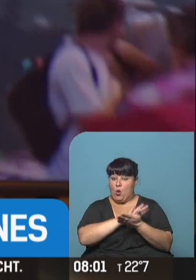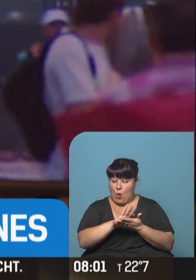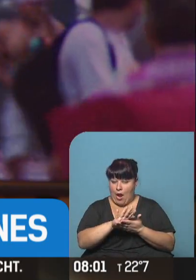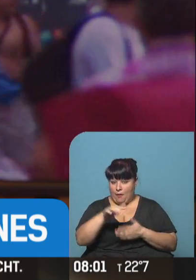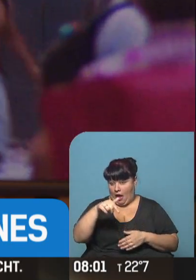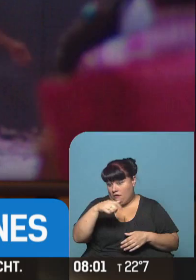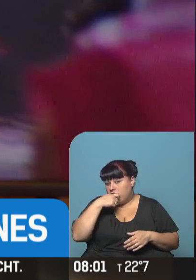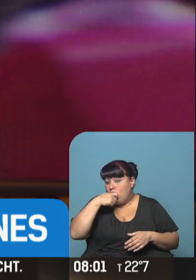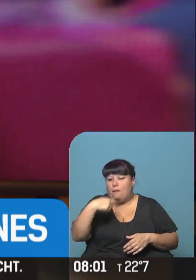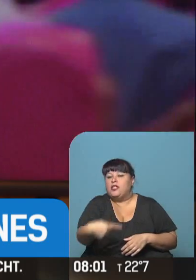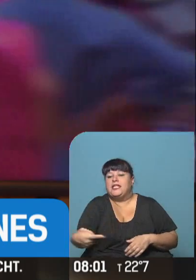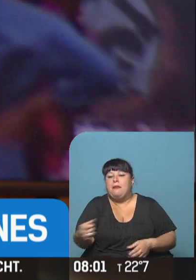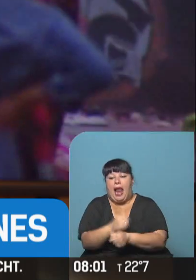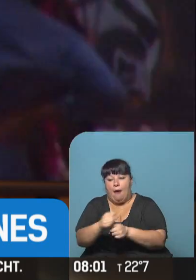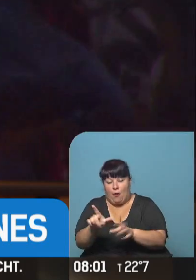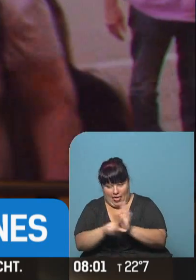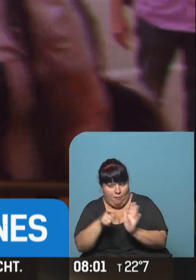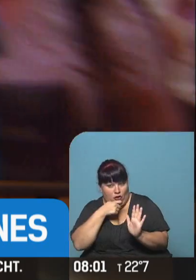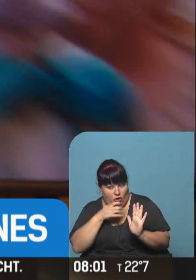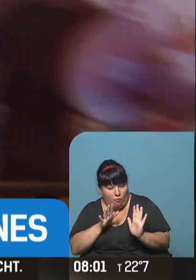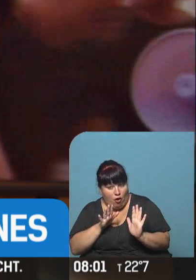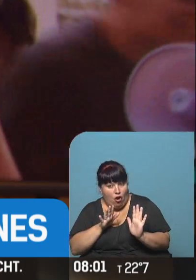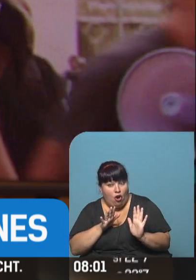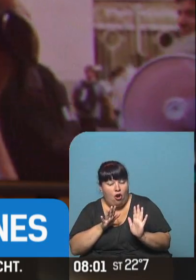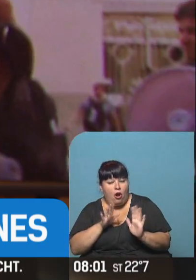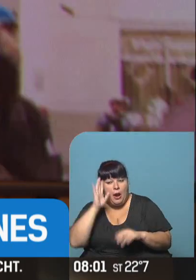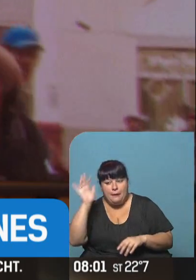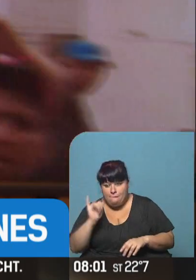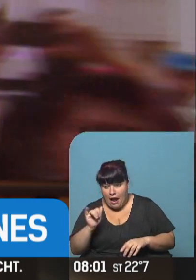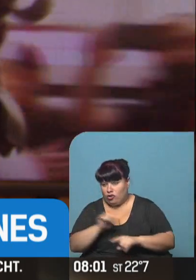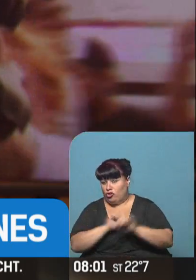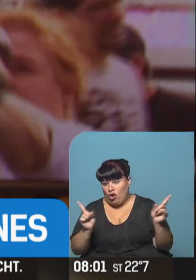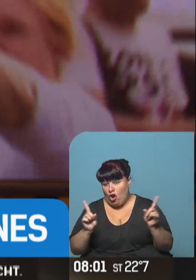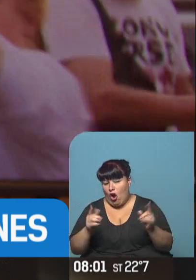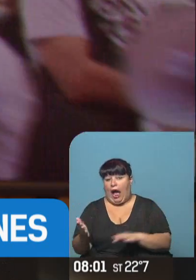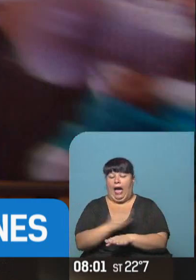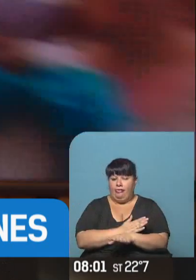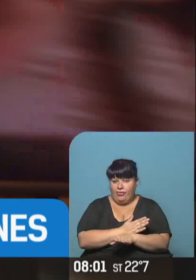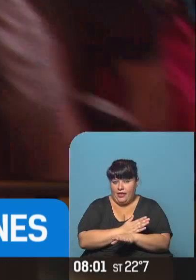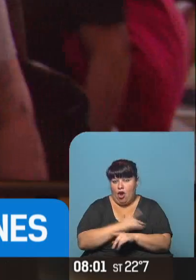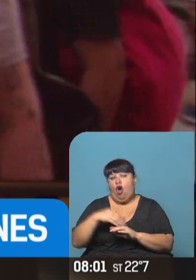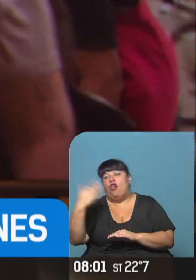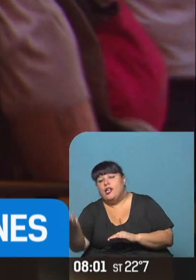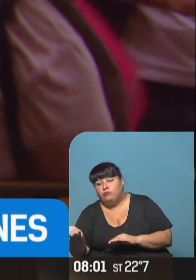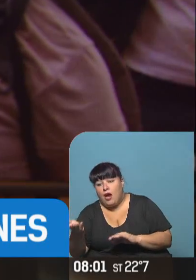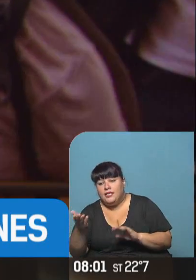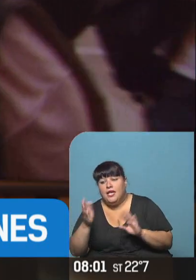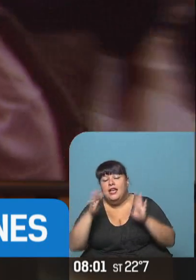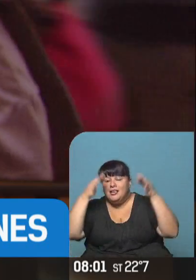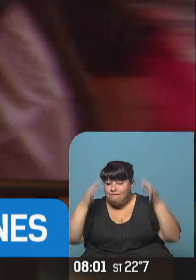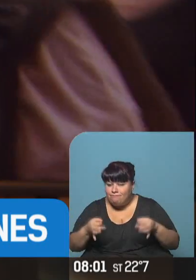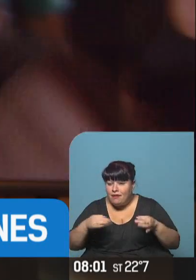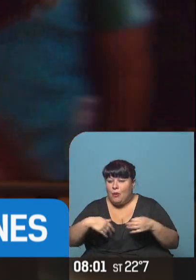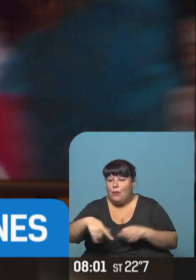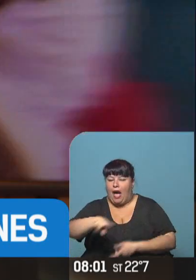sale la semana que viene se aprueba la ley, en marzo no va a ser antes o va a ser después, pero lo cierto es que ya